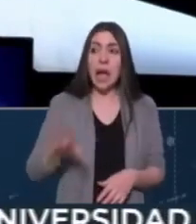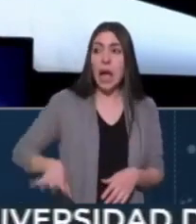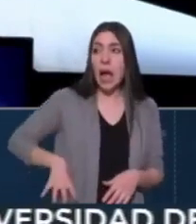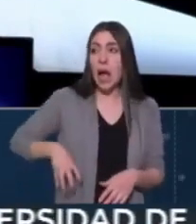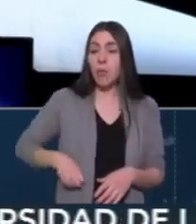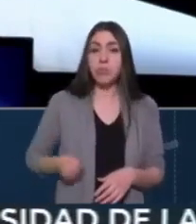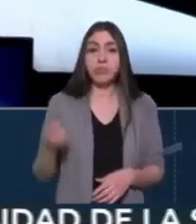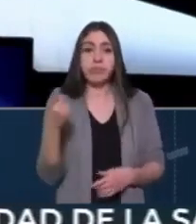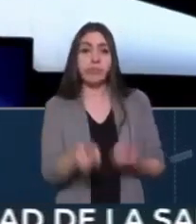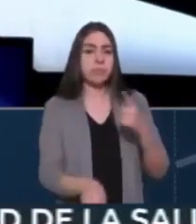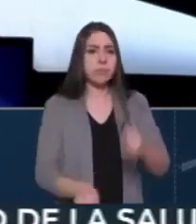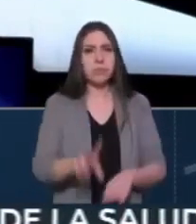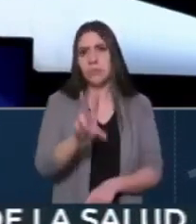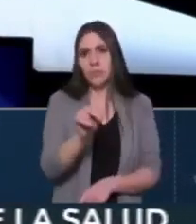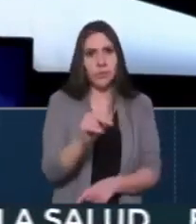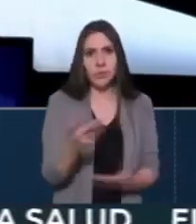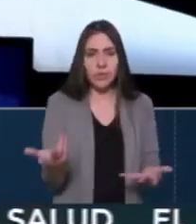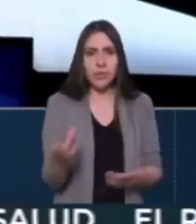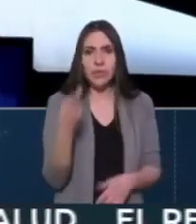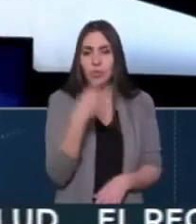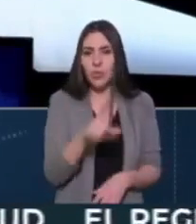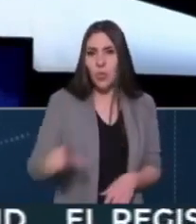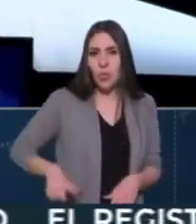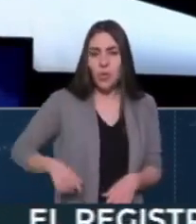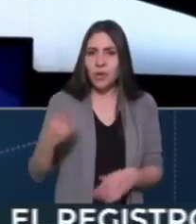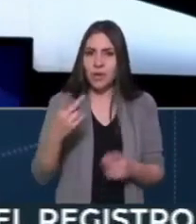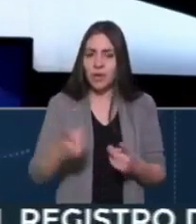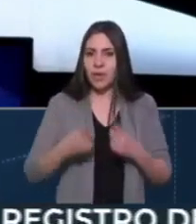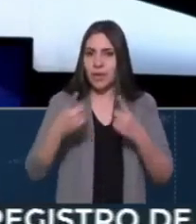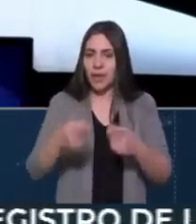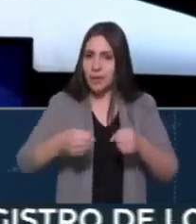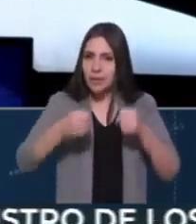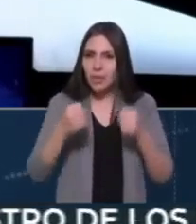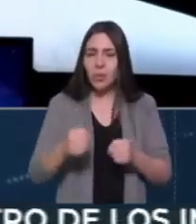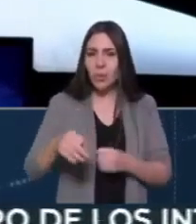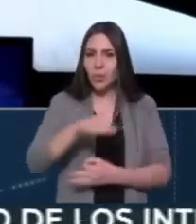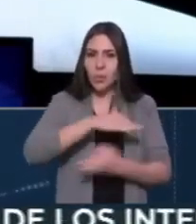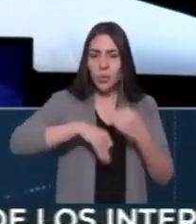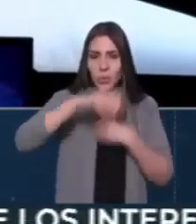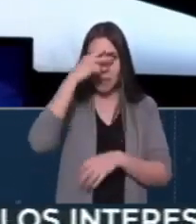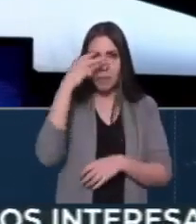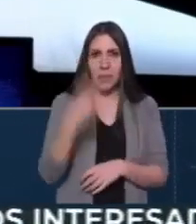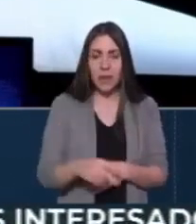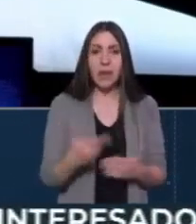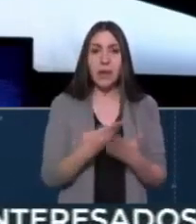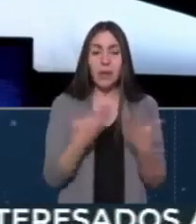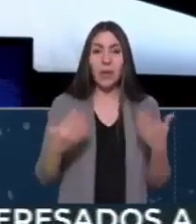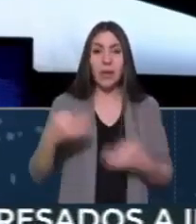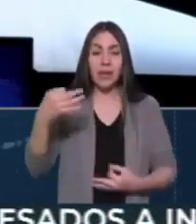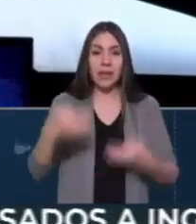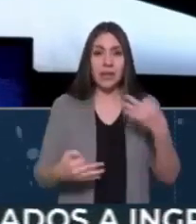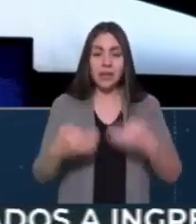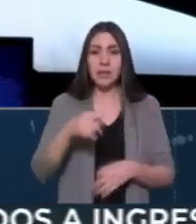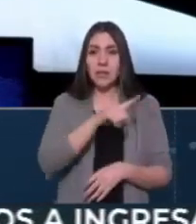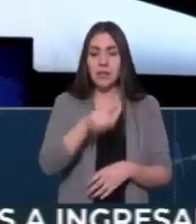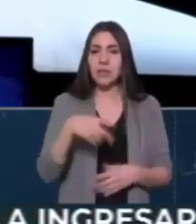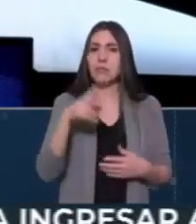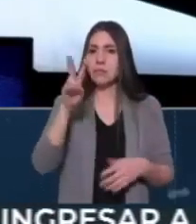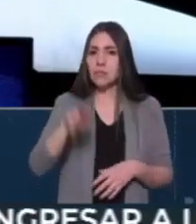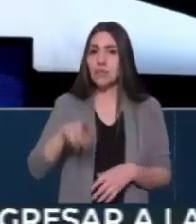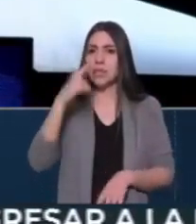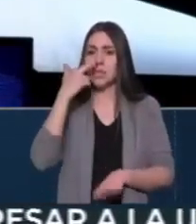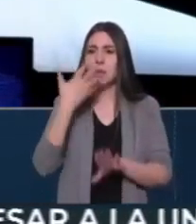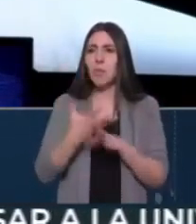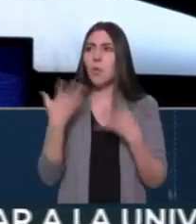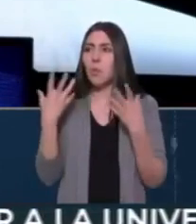lo que tiene que garantizar el Estado. Y el Poder Judicial tiene mucha responsabilidad de los atracos, y